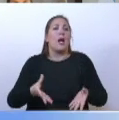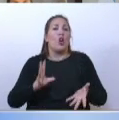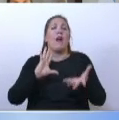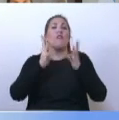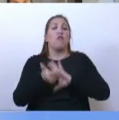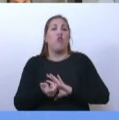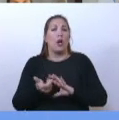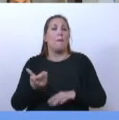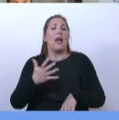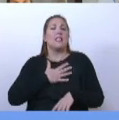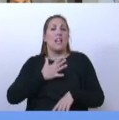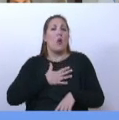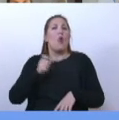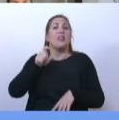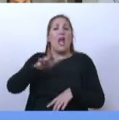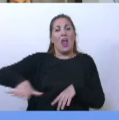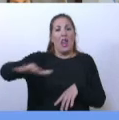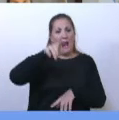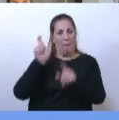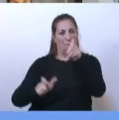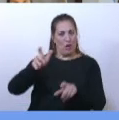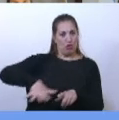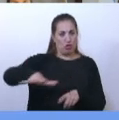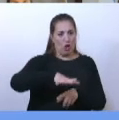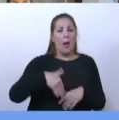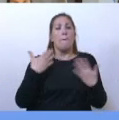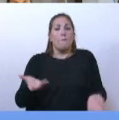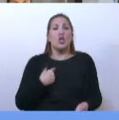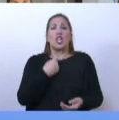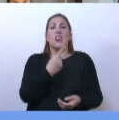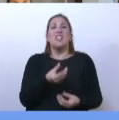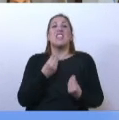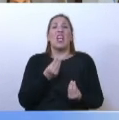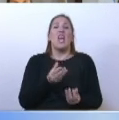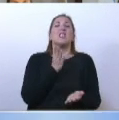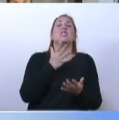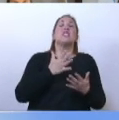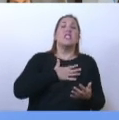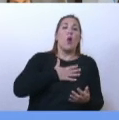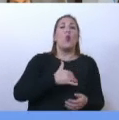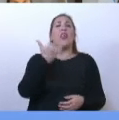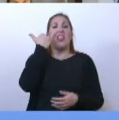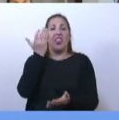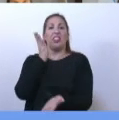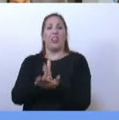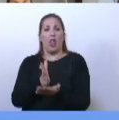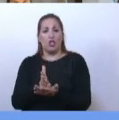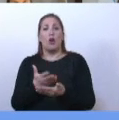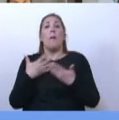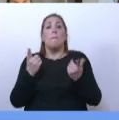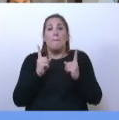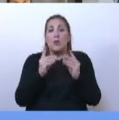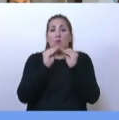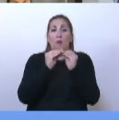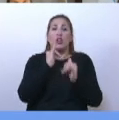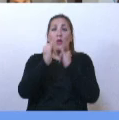sanitarias de la población por eso hablamos de salud y de derechos por todas estas razones